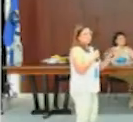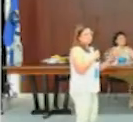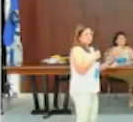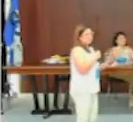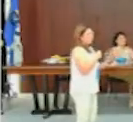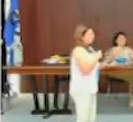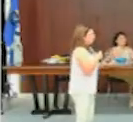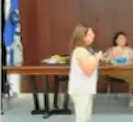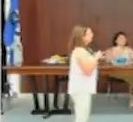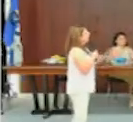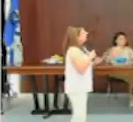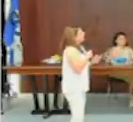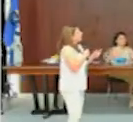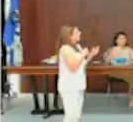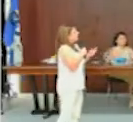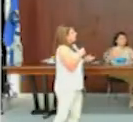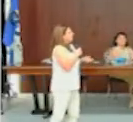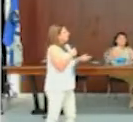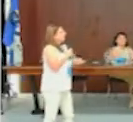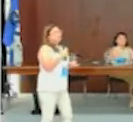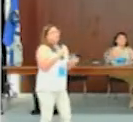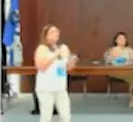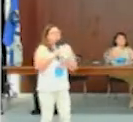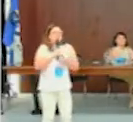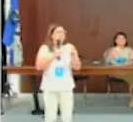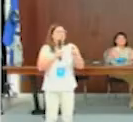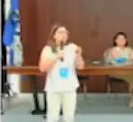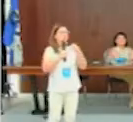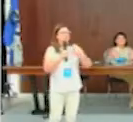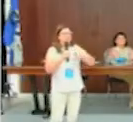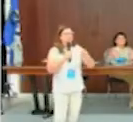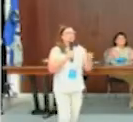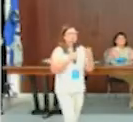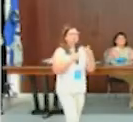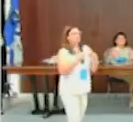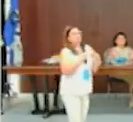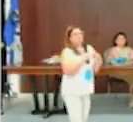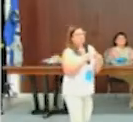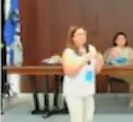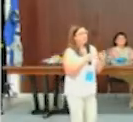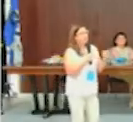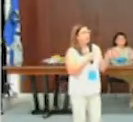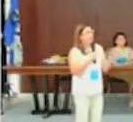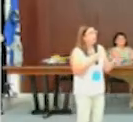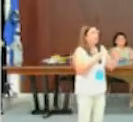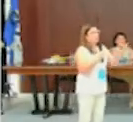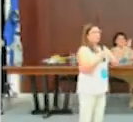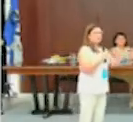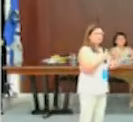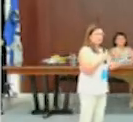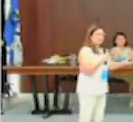los horarios de atención. Sí, a la cita del enfermo debe ser de los pacientes al consultorio o